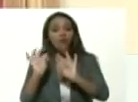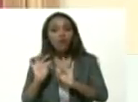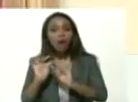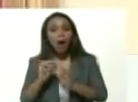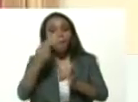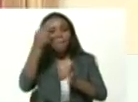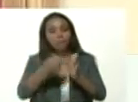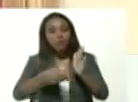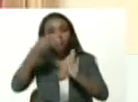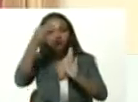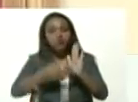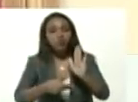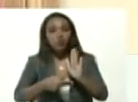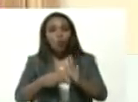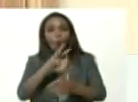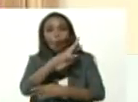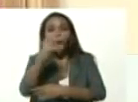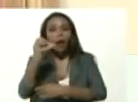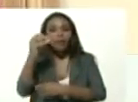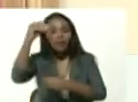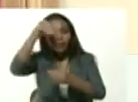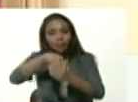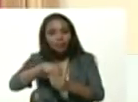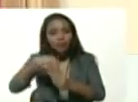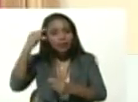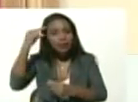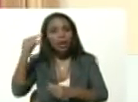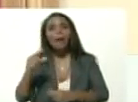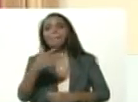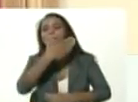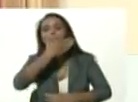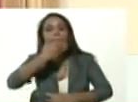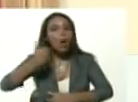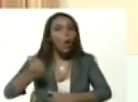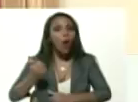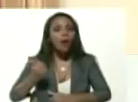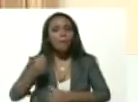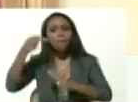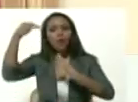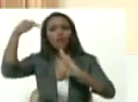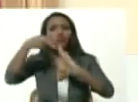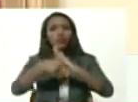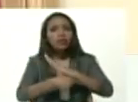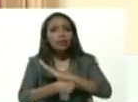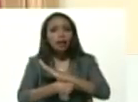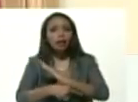radicalizar la cuarentena nacional, mejorarla, profundizarla